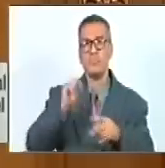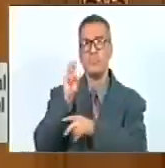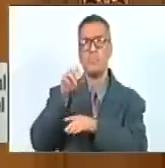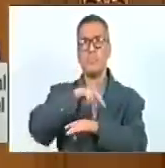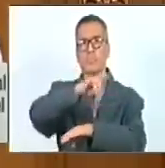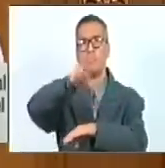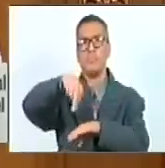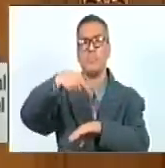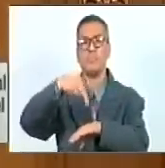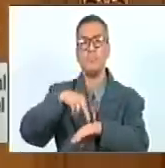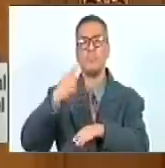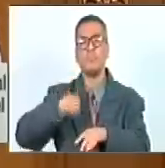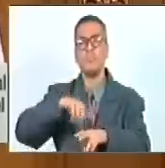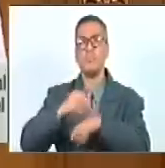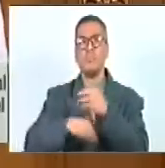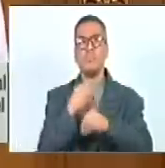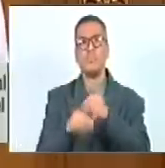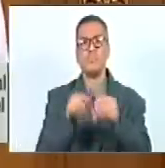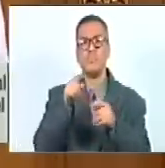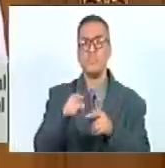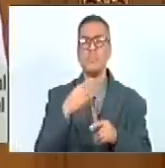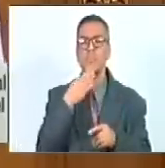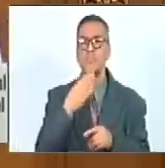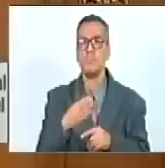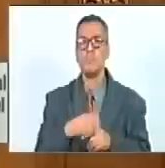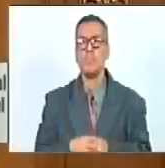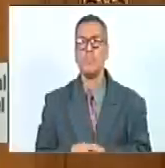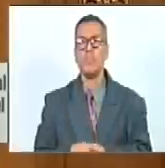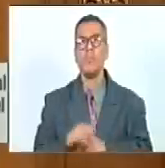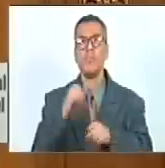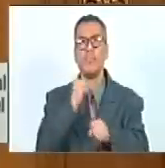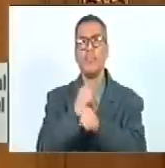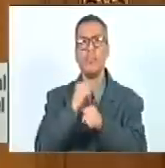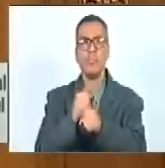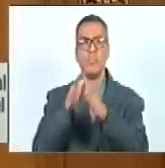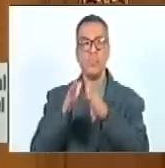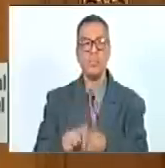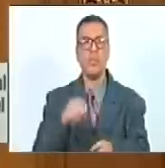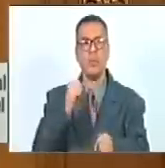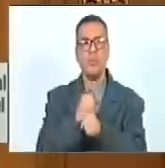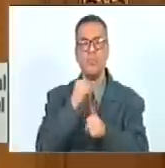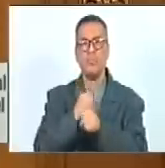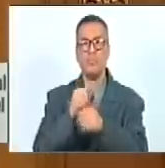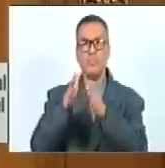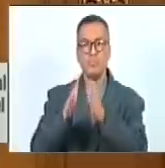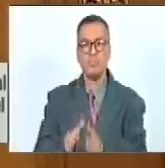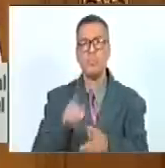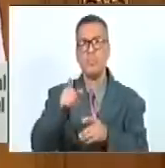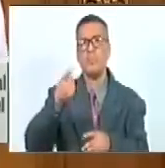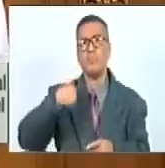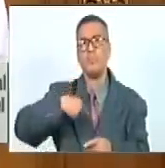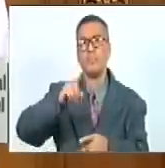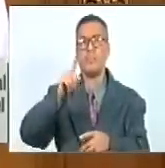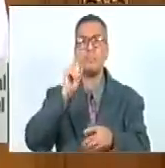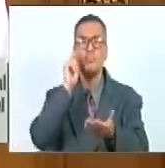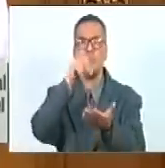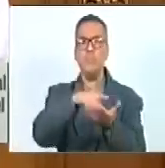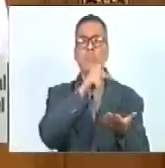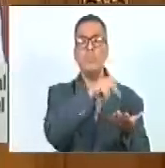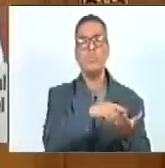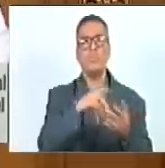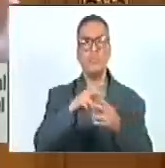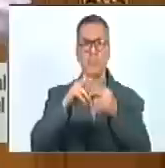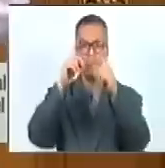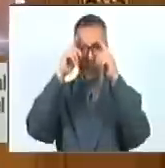Nacional, que íbamos a cumplir con ese petitorio de los trabajadores y trabajadoras para tener mayor participación en la toma